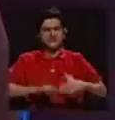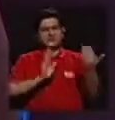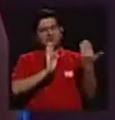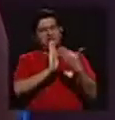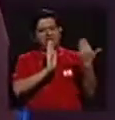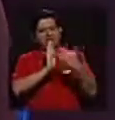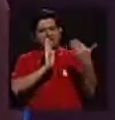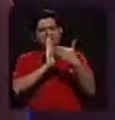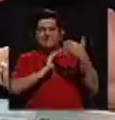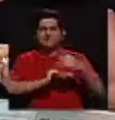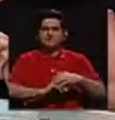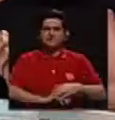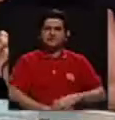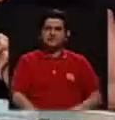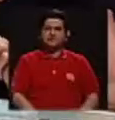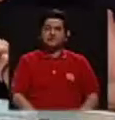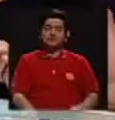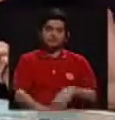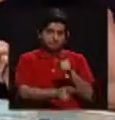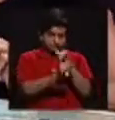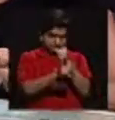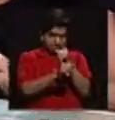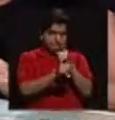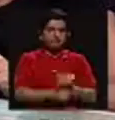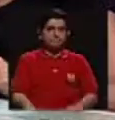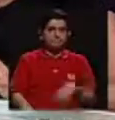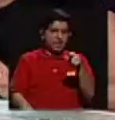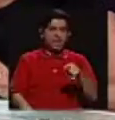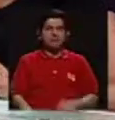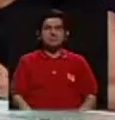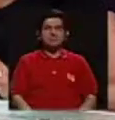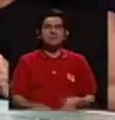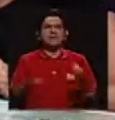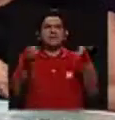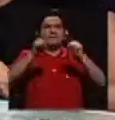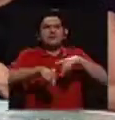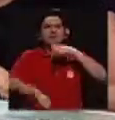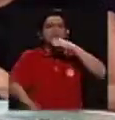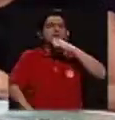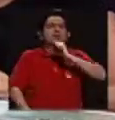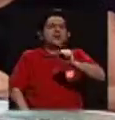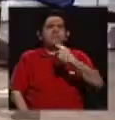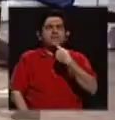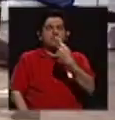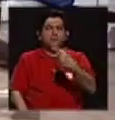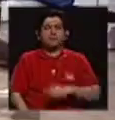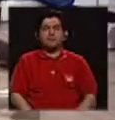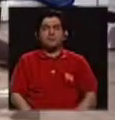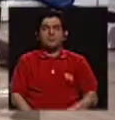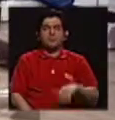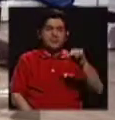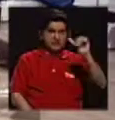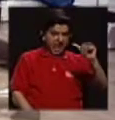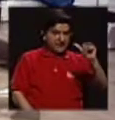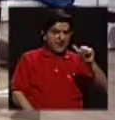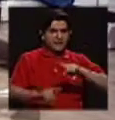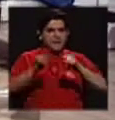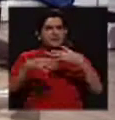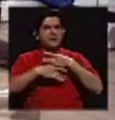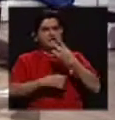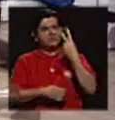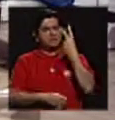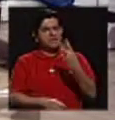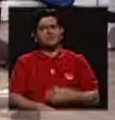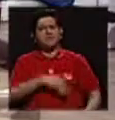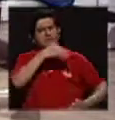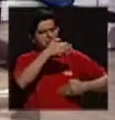sufren. Sí, efectivamente, la trata es un fenómeno antiguo, como lo plantea Adriana. Sin embargo, es interesante observar cómo